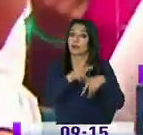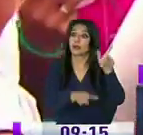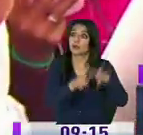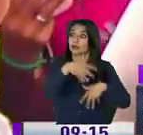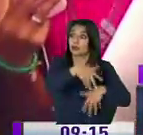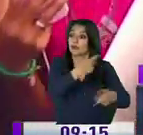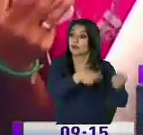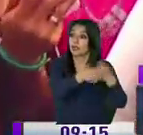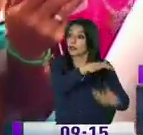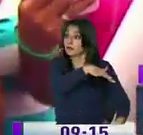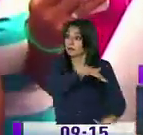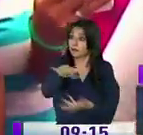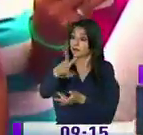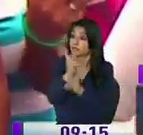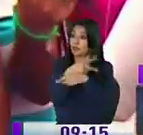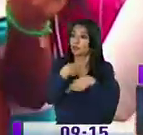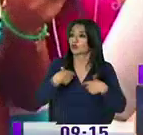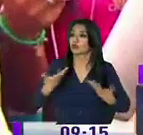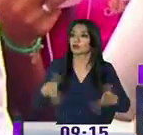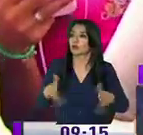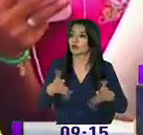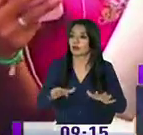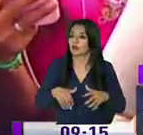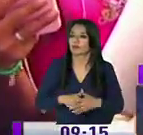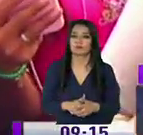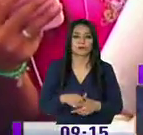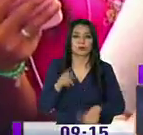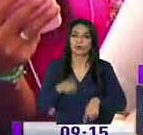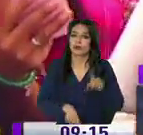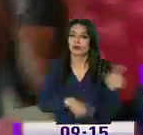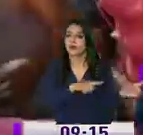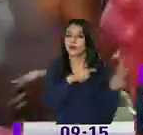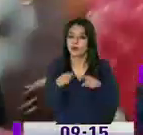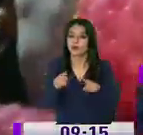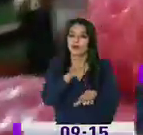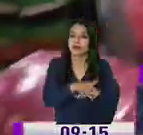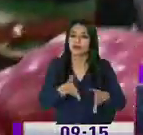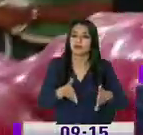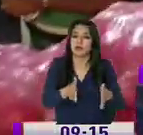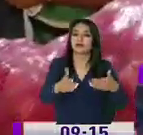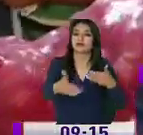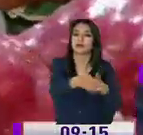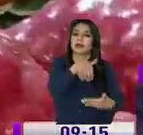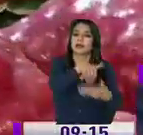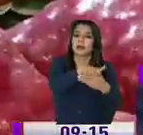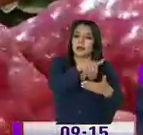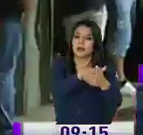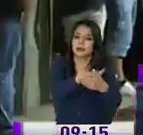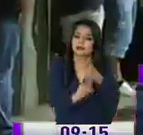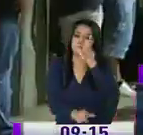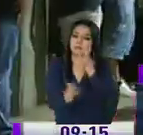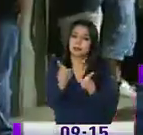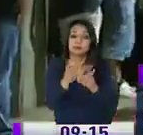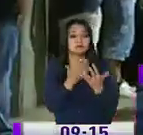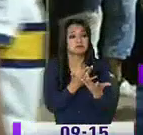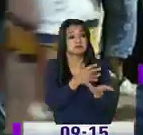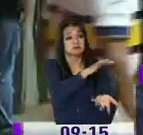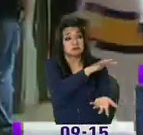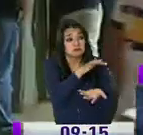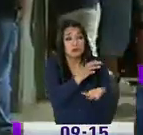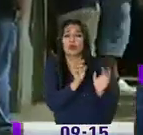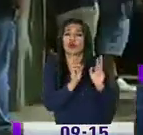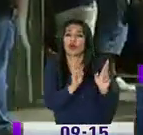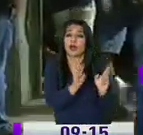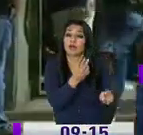viniendo trayendo los productos de la sierra para acá, no pueden venir. Los comerciantes están a la espera de que la mercadería les llegue